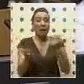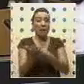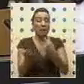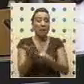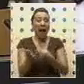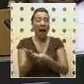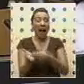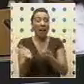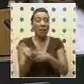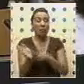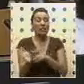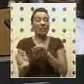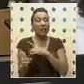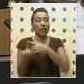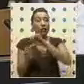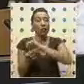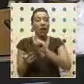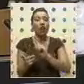chilenos y extranjeros,